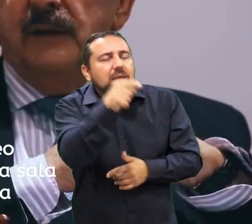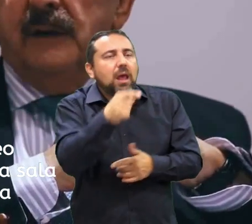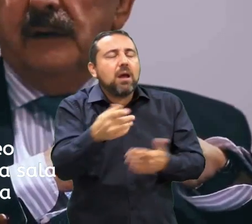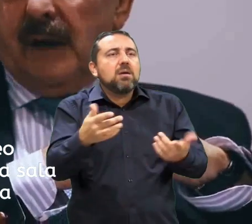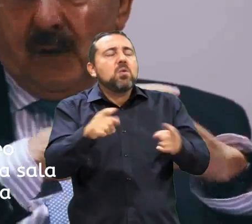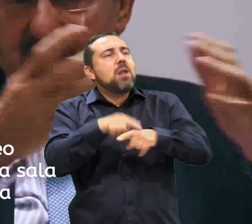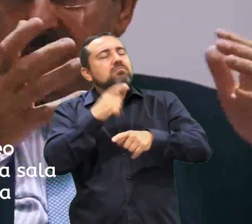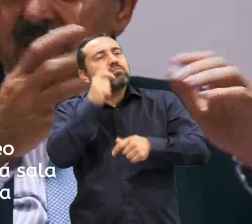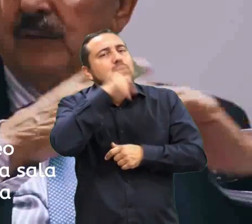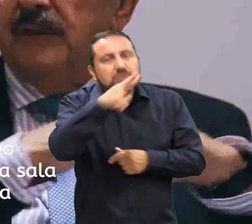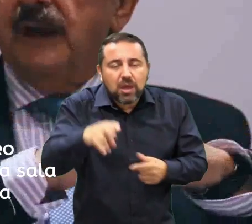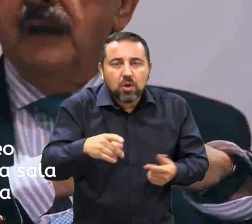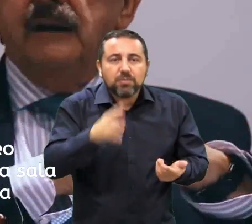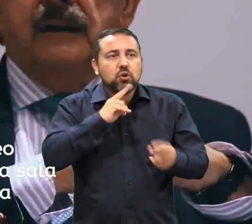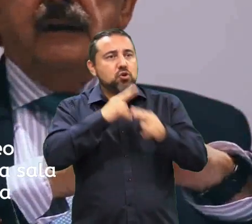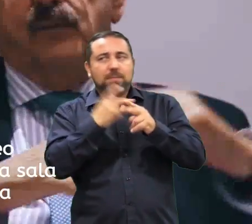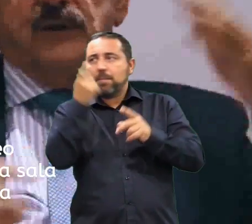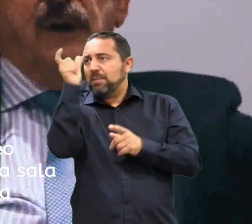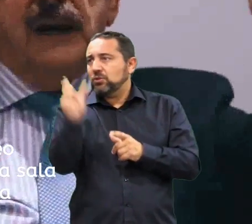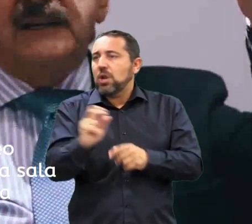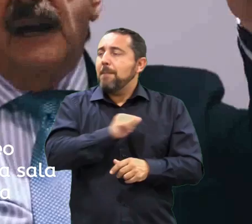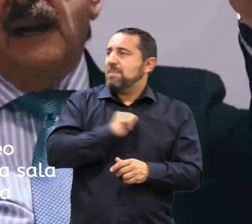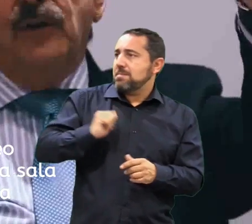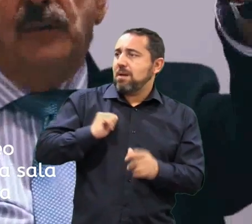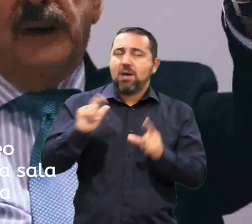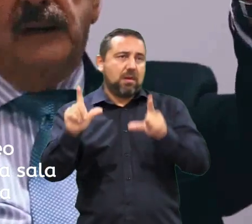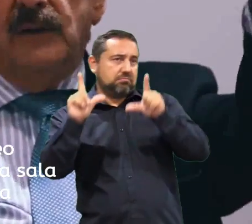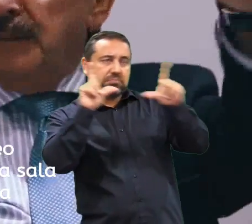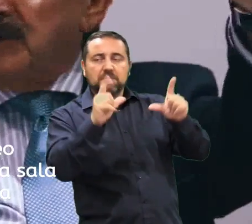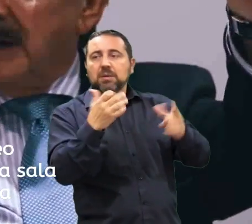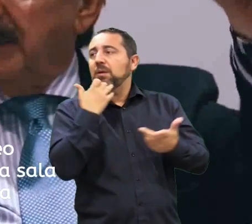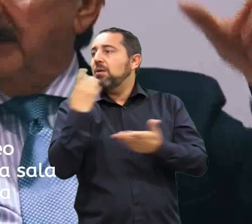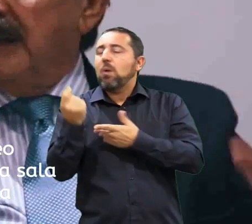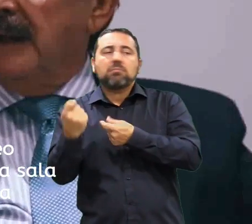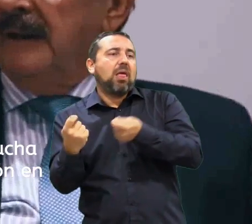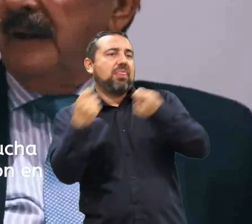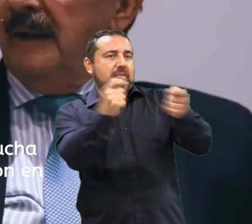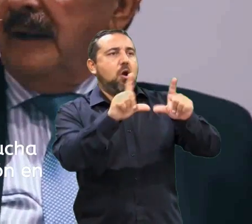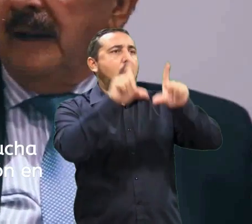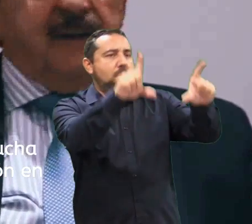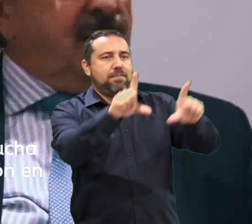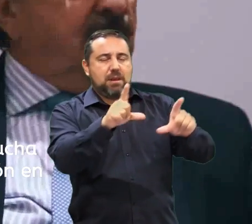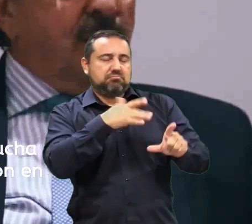americano, aunque sea institucional, pues ve en la sala el nombre de una persona privada